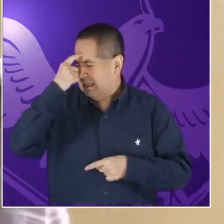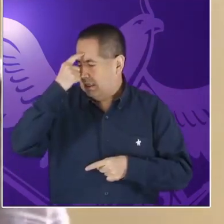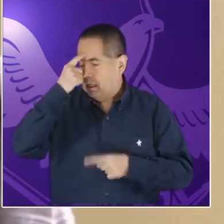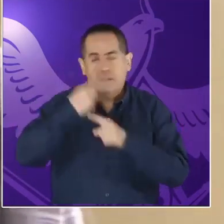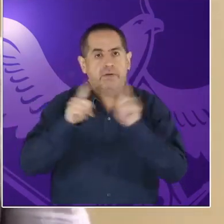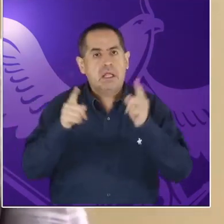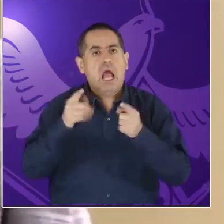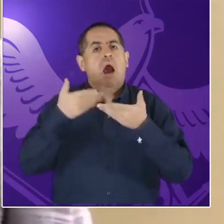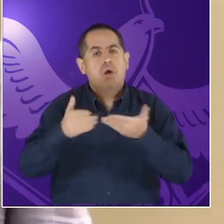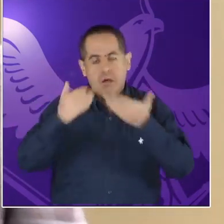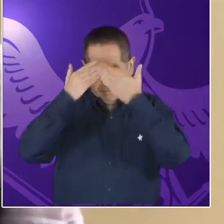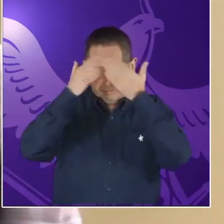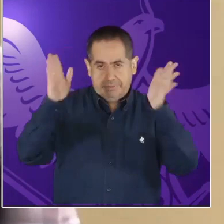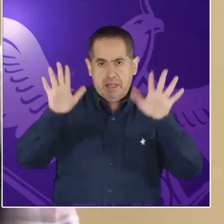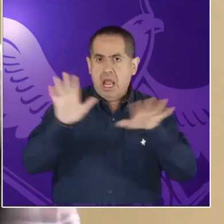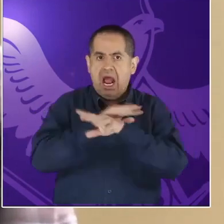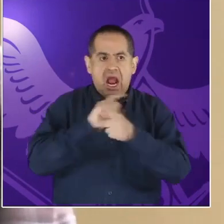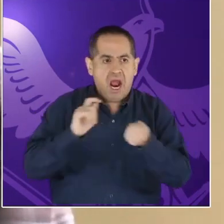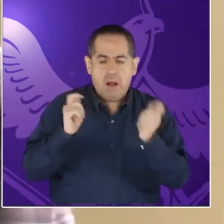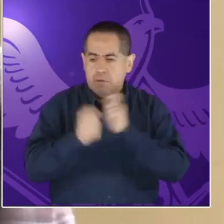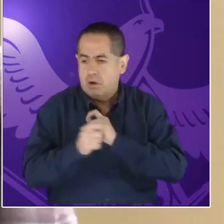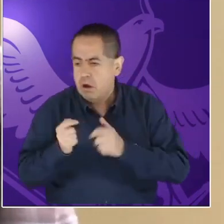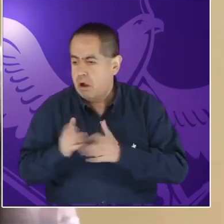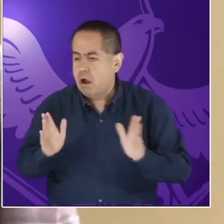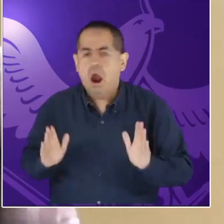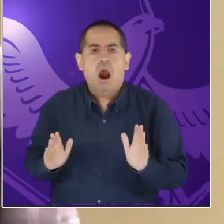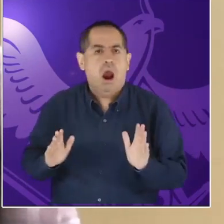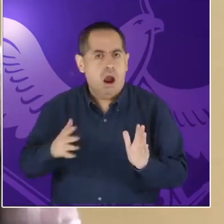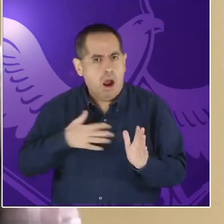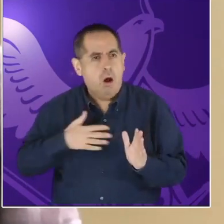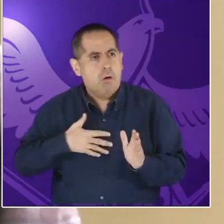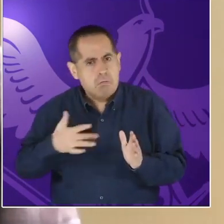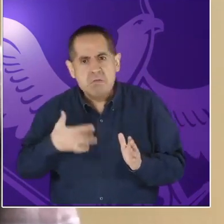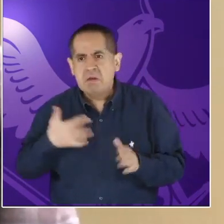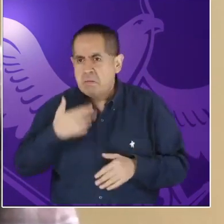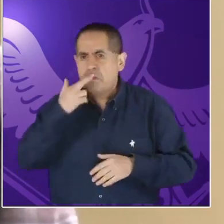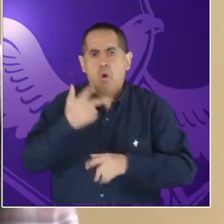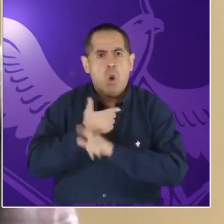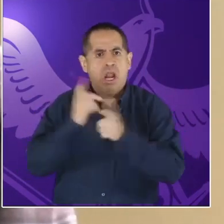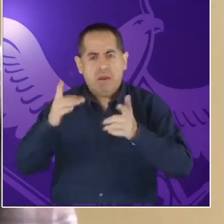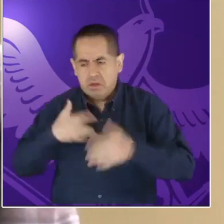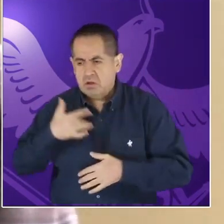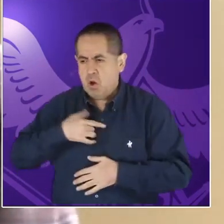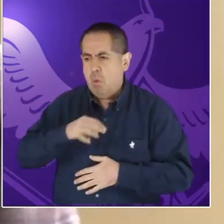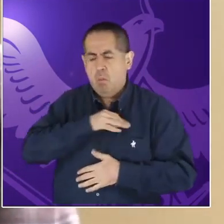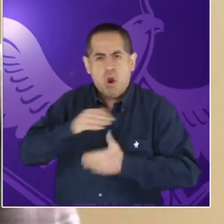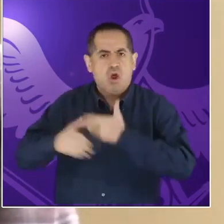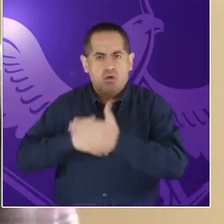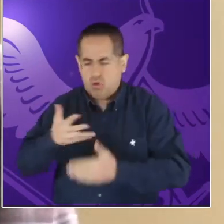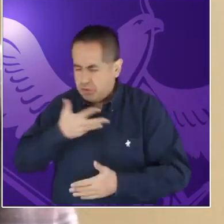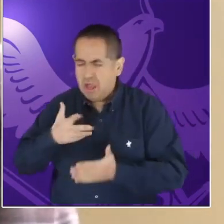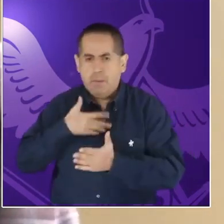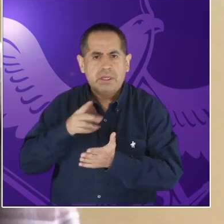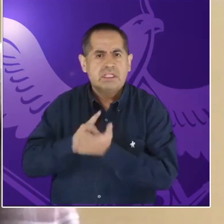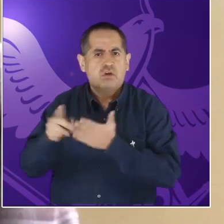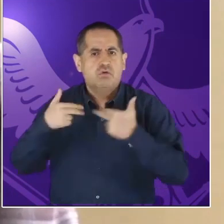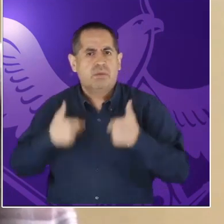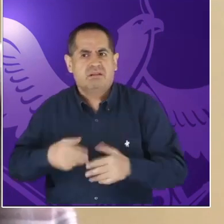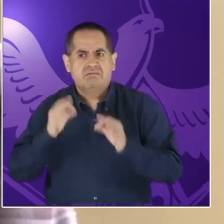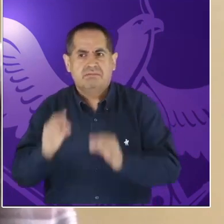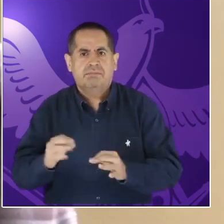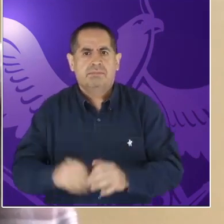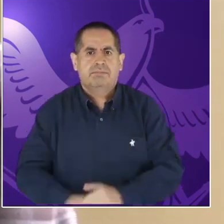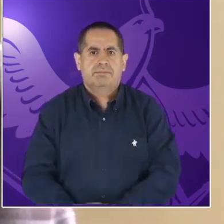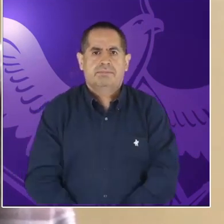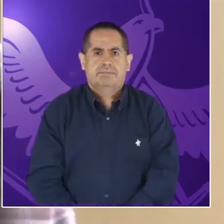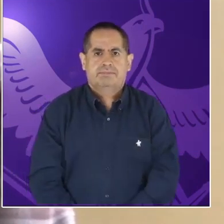autoconstrucción interna que me imposibilitaba digamos, espacio de libertad que nos dan sabernos titulares de